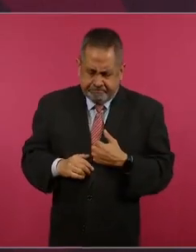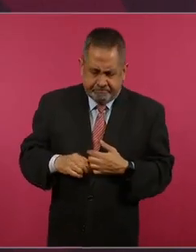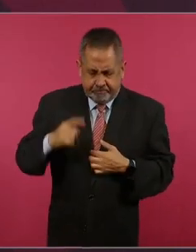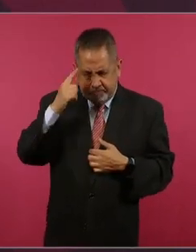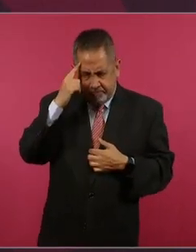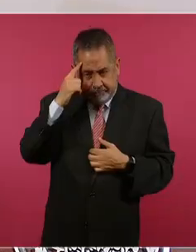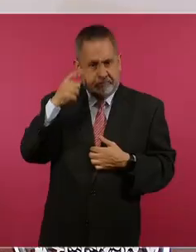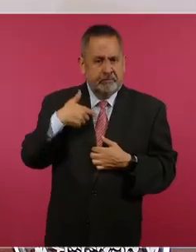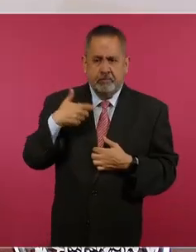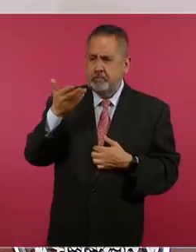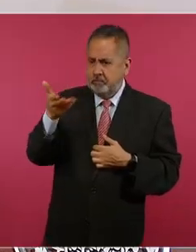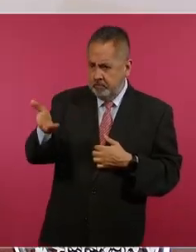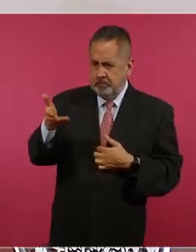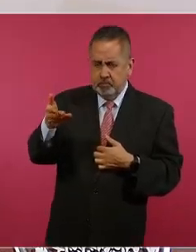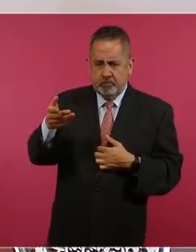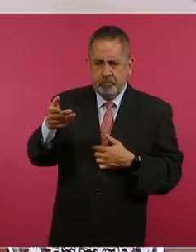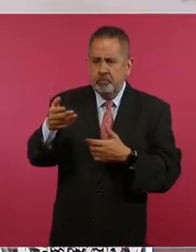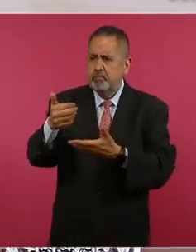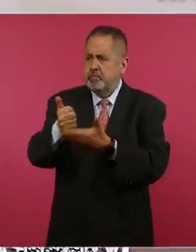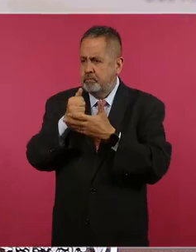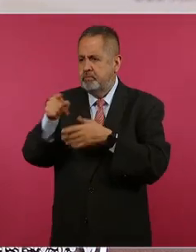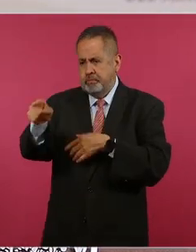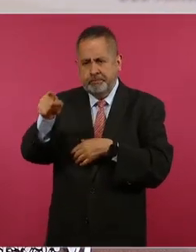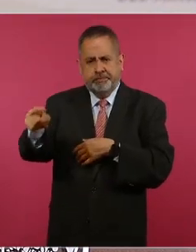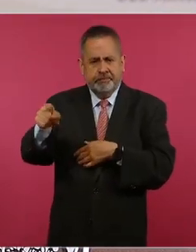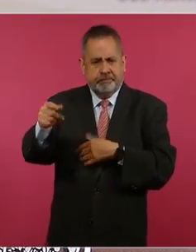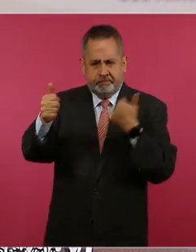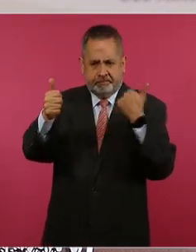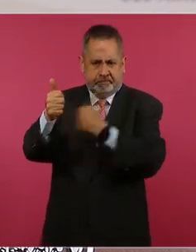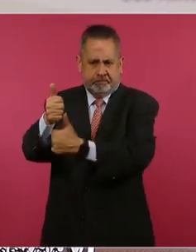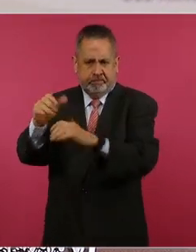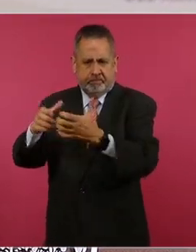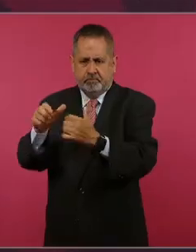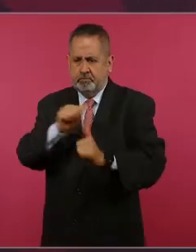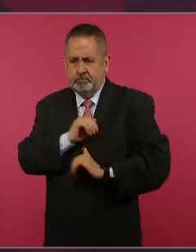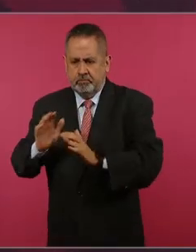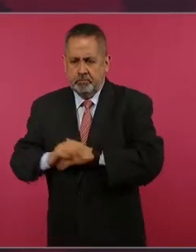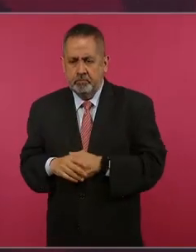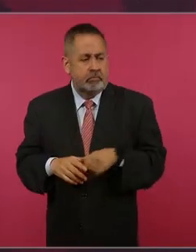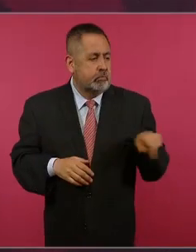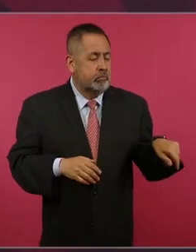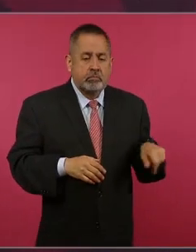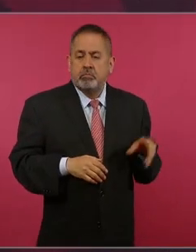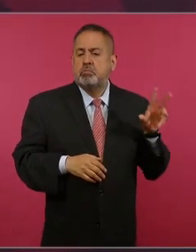les pedimos, ayuden. No,